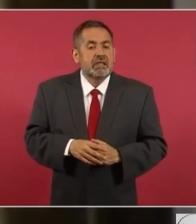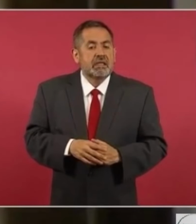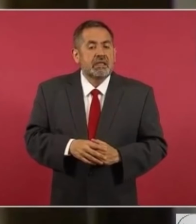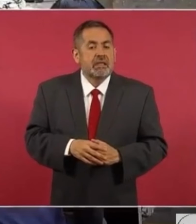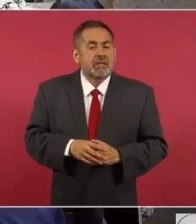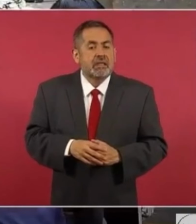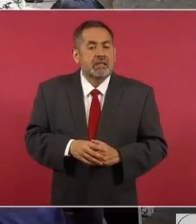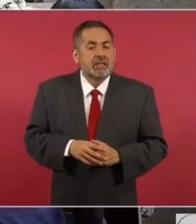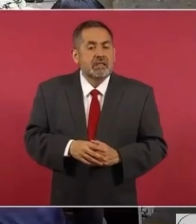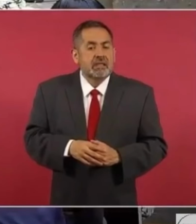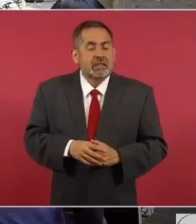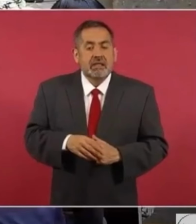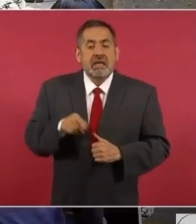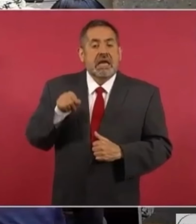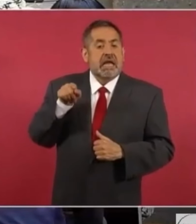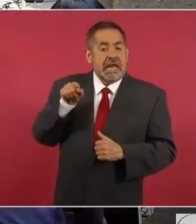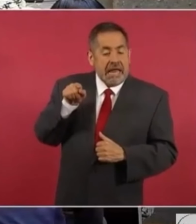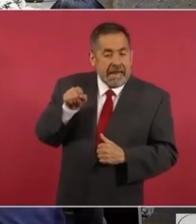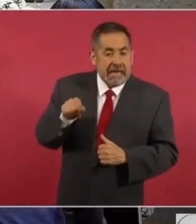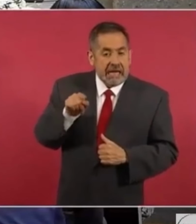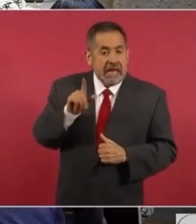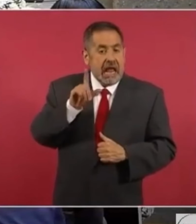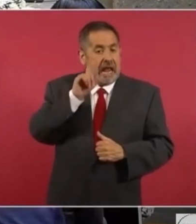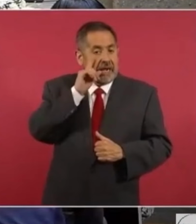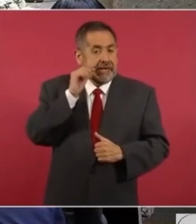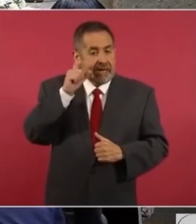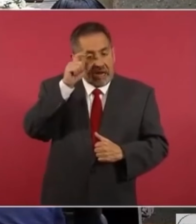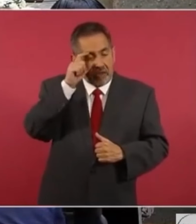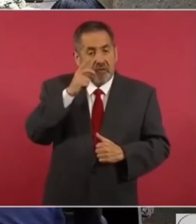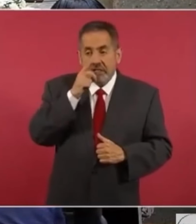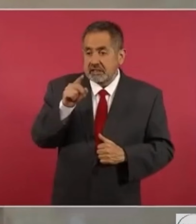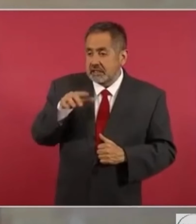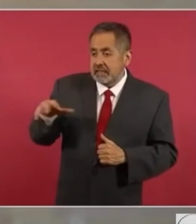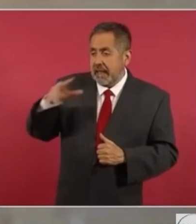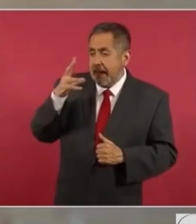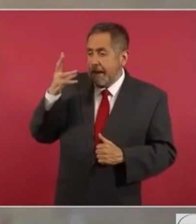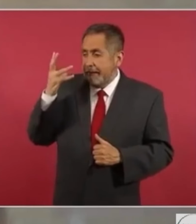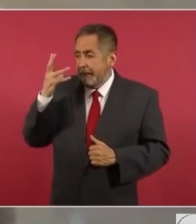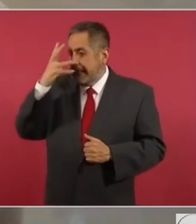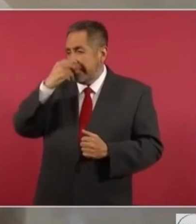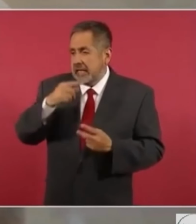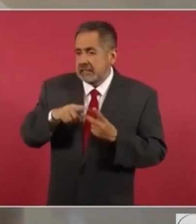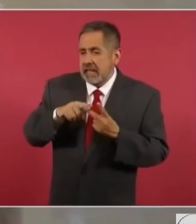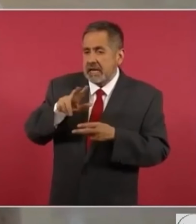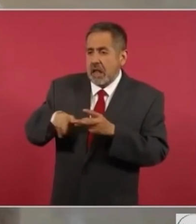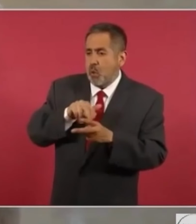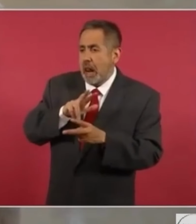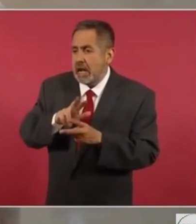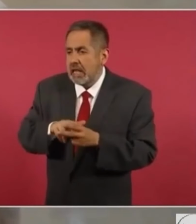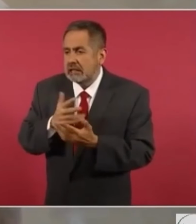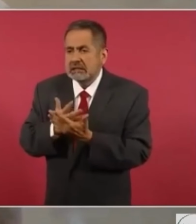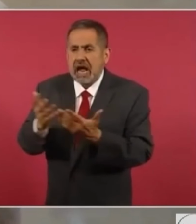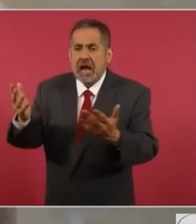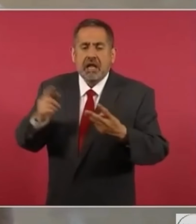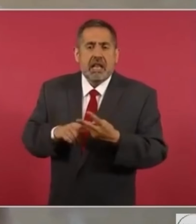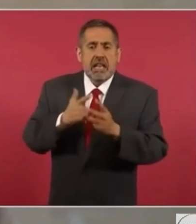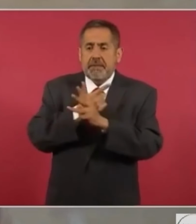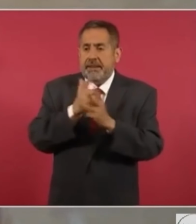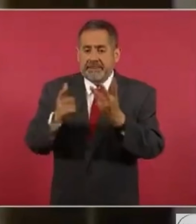la asociación que él forma entre la belleza, la naturaleza y la libertad.